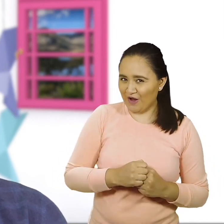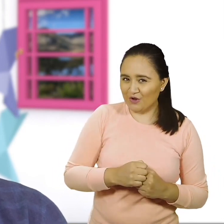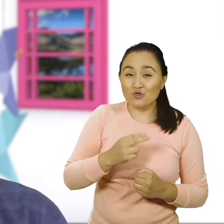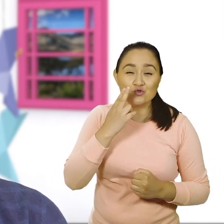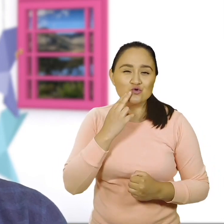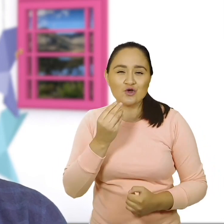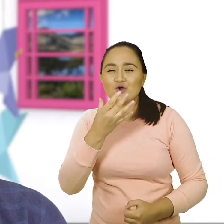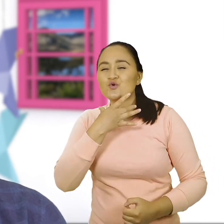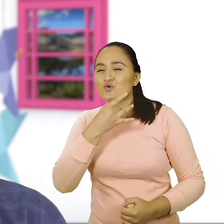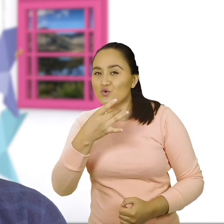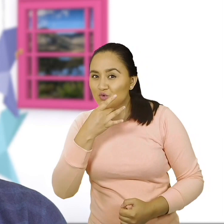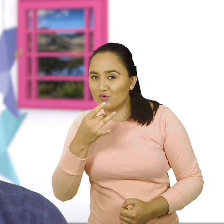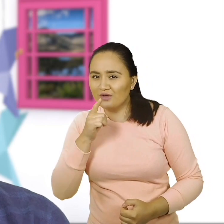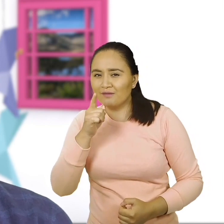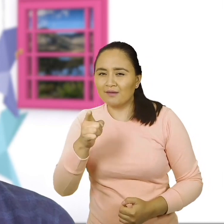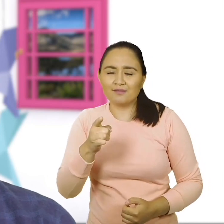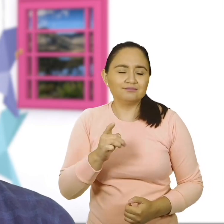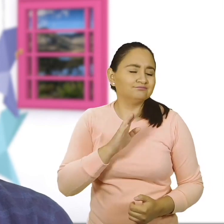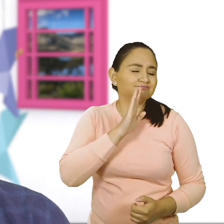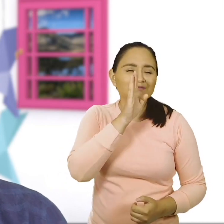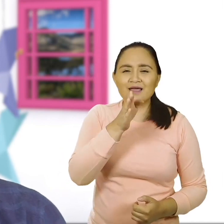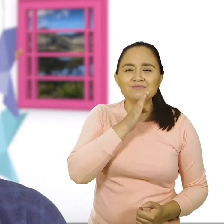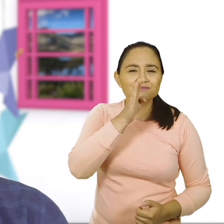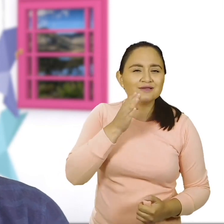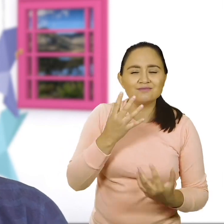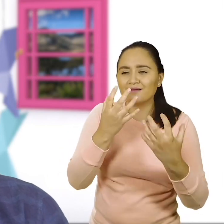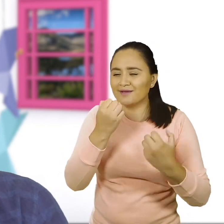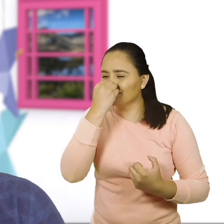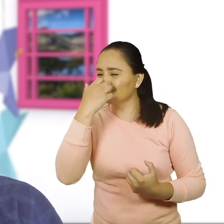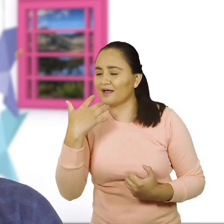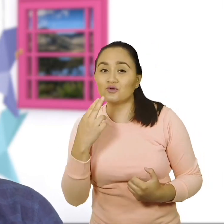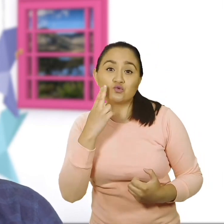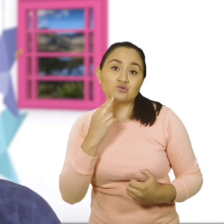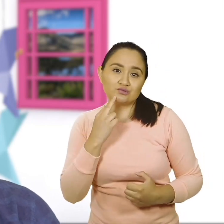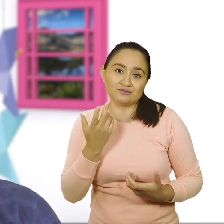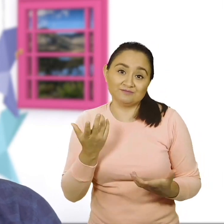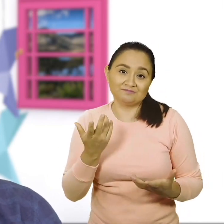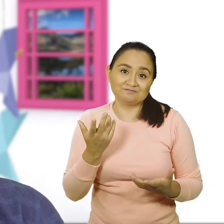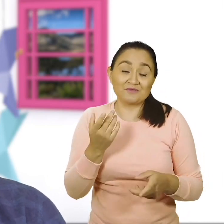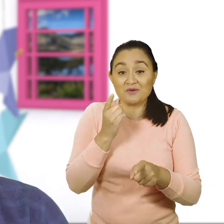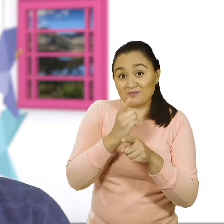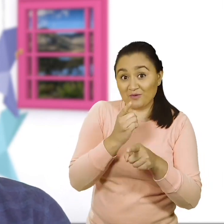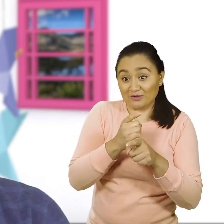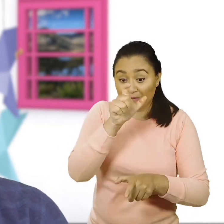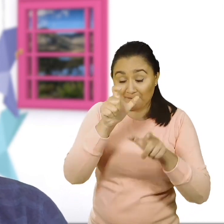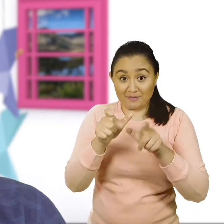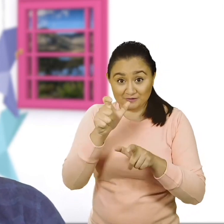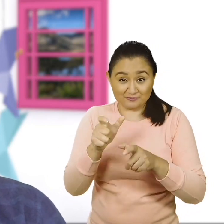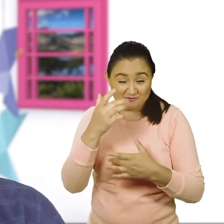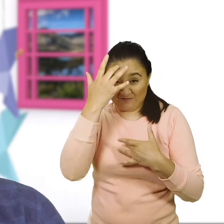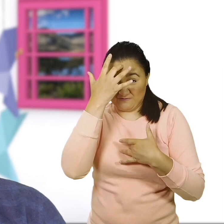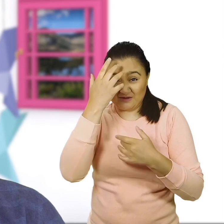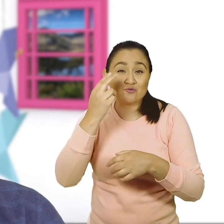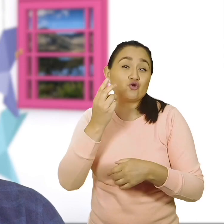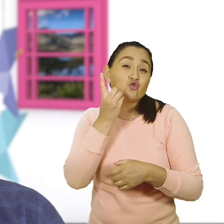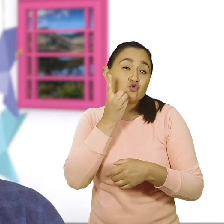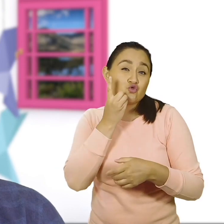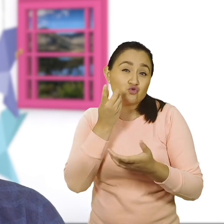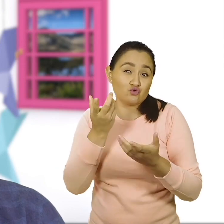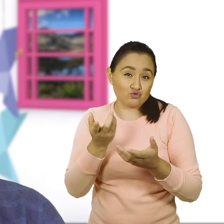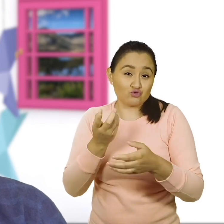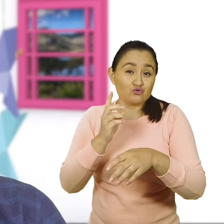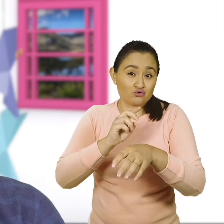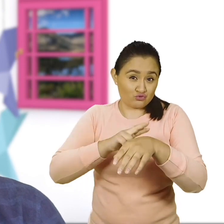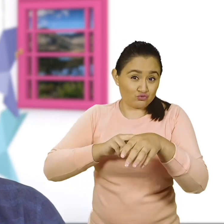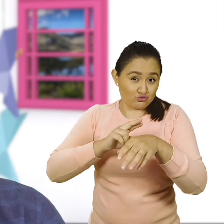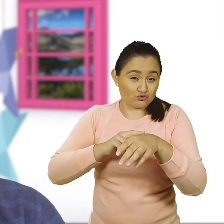un vicio que según él no ha dejado nunca. Por supuesto se refiere a la gente que tiene diabetes, pero también a los que